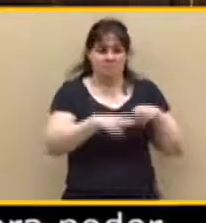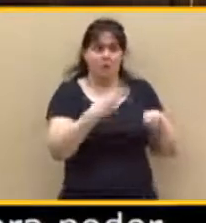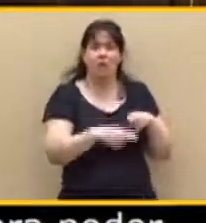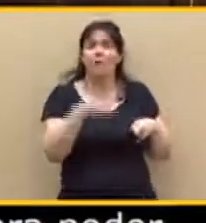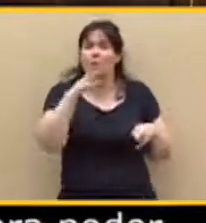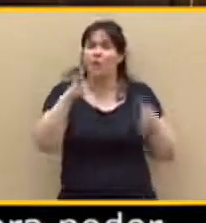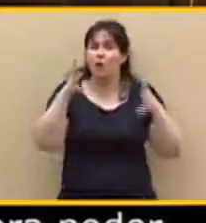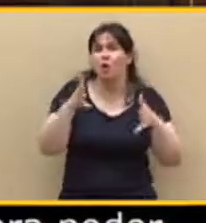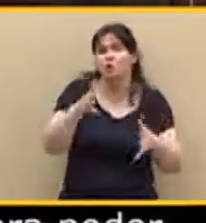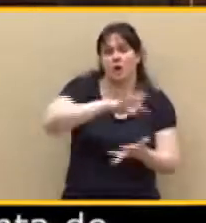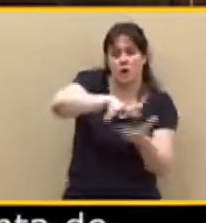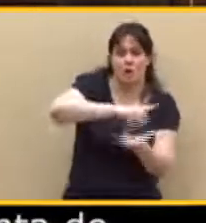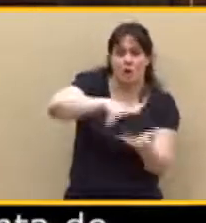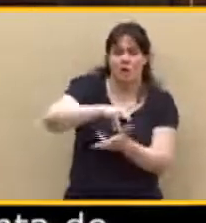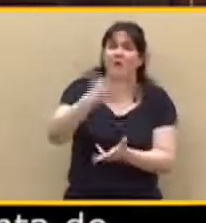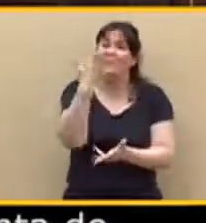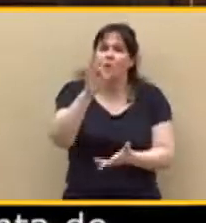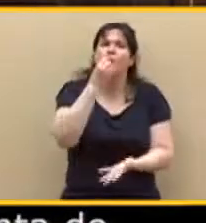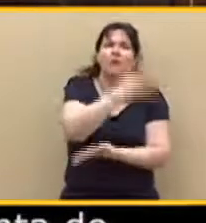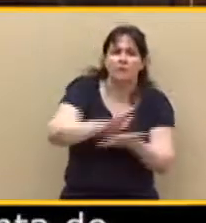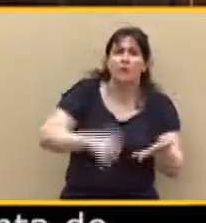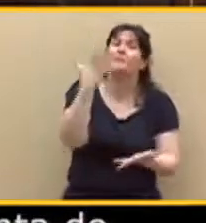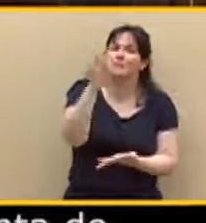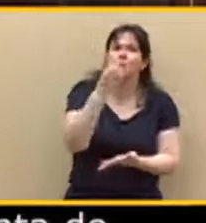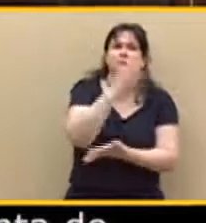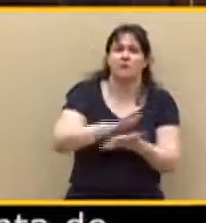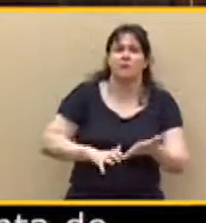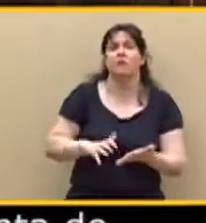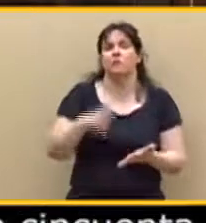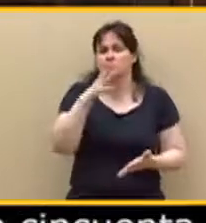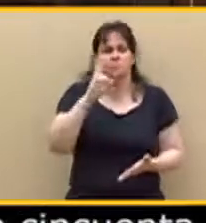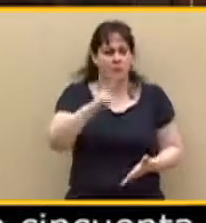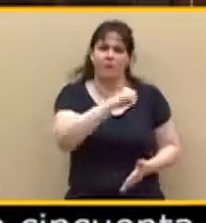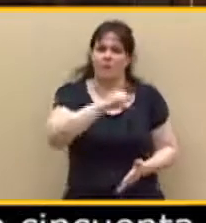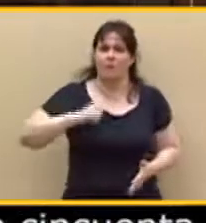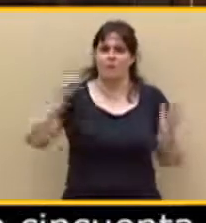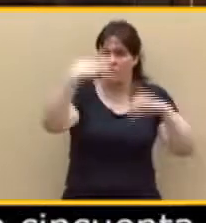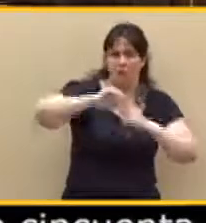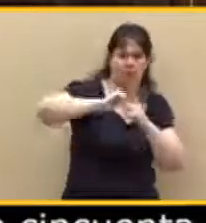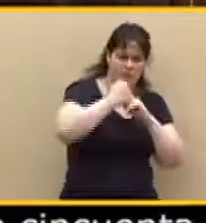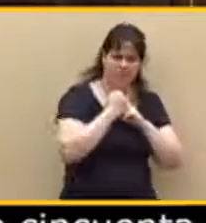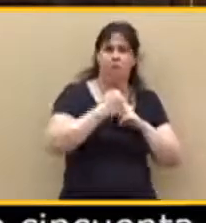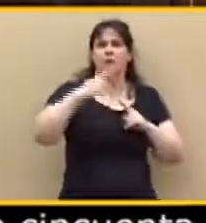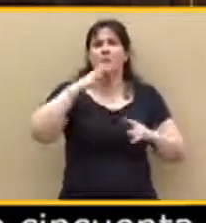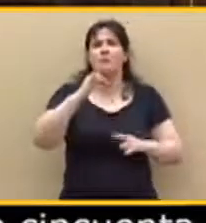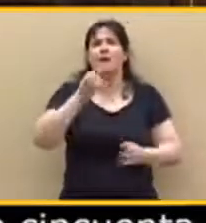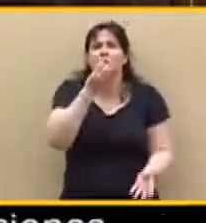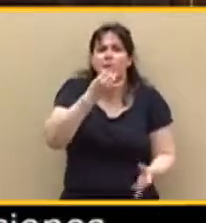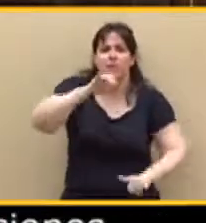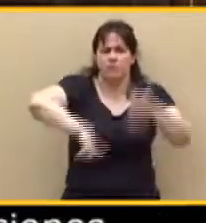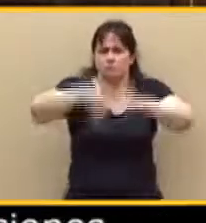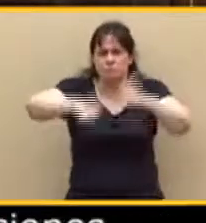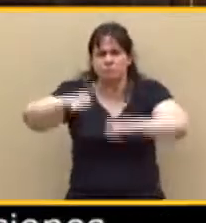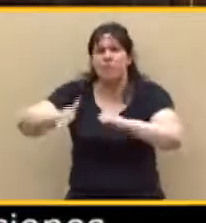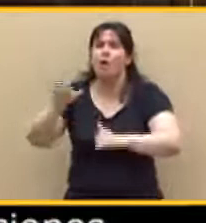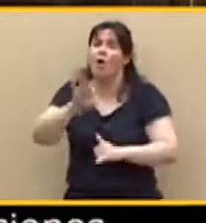mediante 50 informes, señorías, casos de falta de independencia, presiones, manipulación informativa o desinformación.